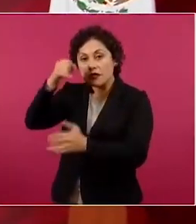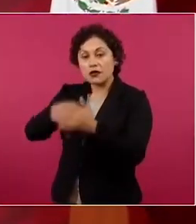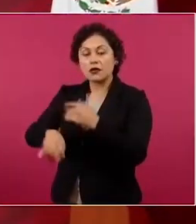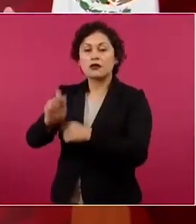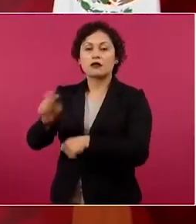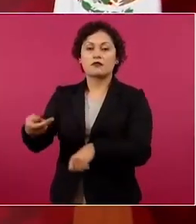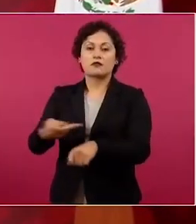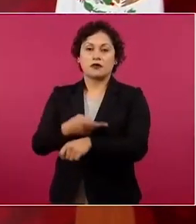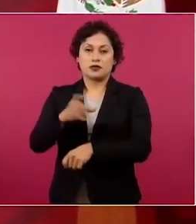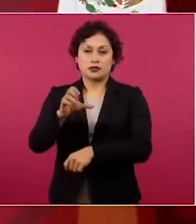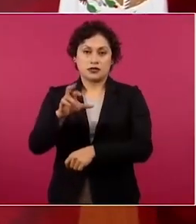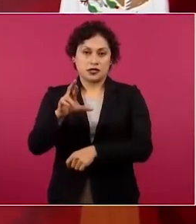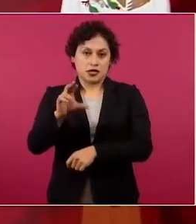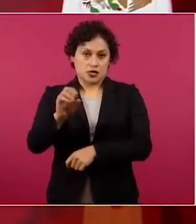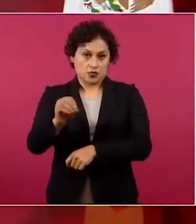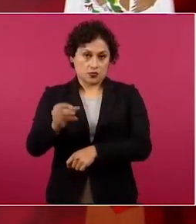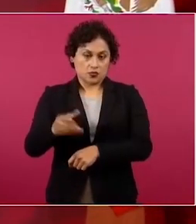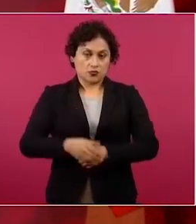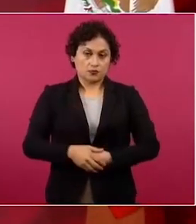imagínense,